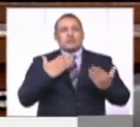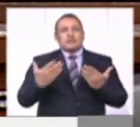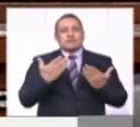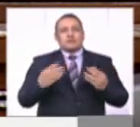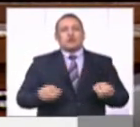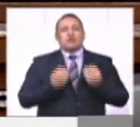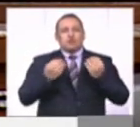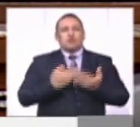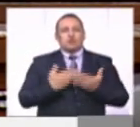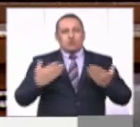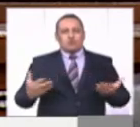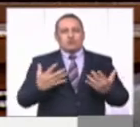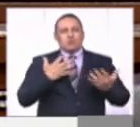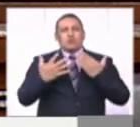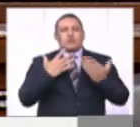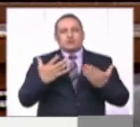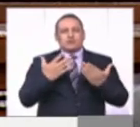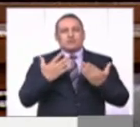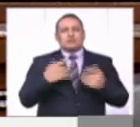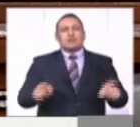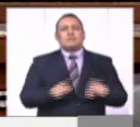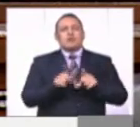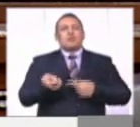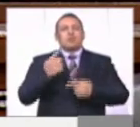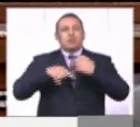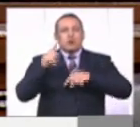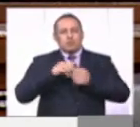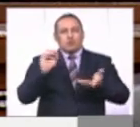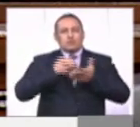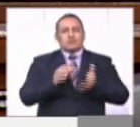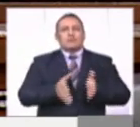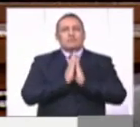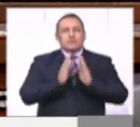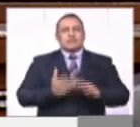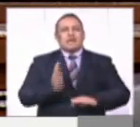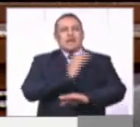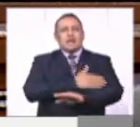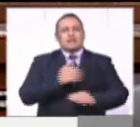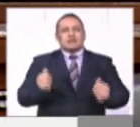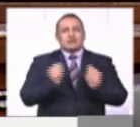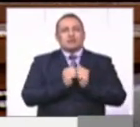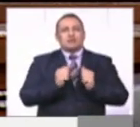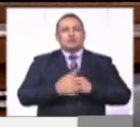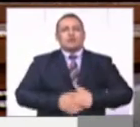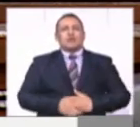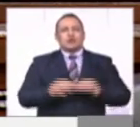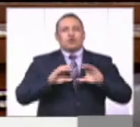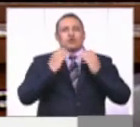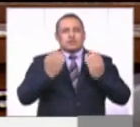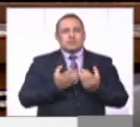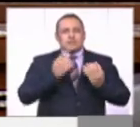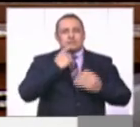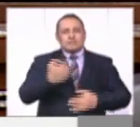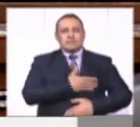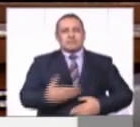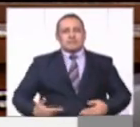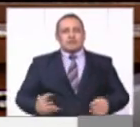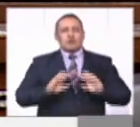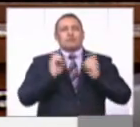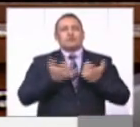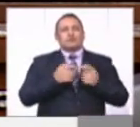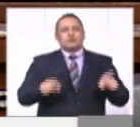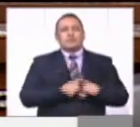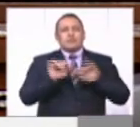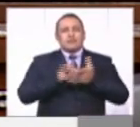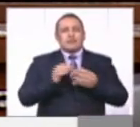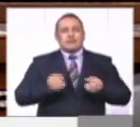con equipos modernos vuelvo a hacer La invocación que hice a y no está el el congresista presidente de la comisión de energía Sería